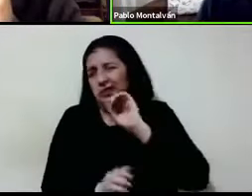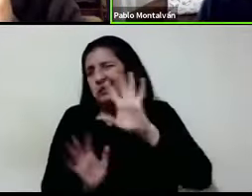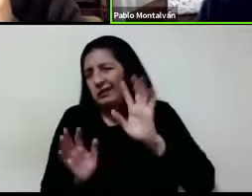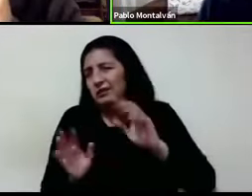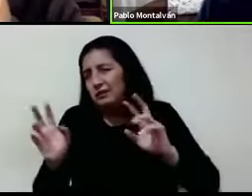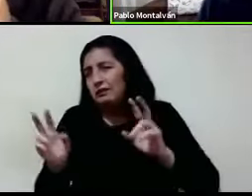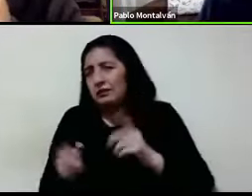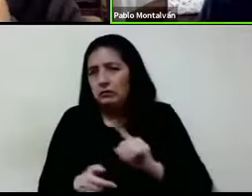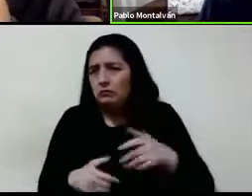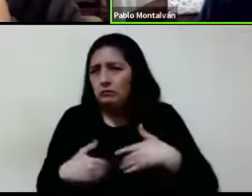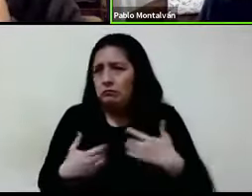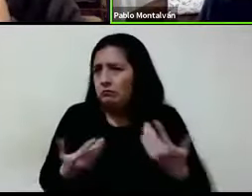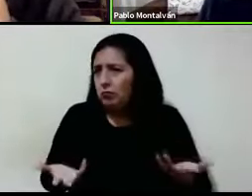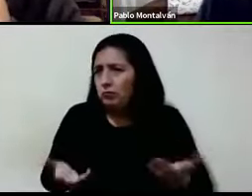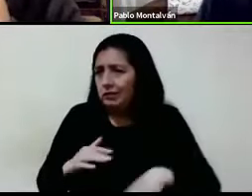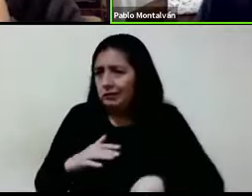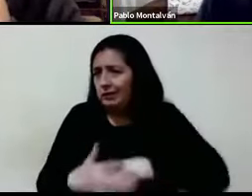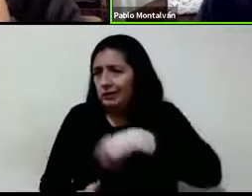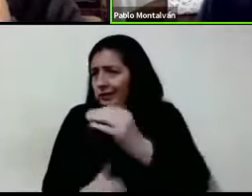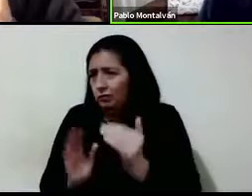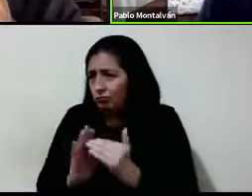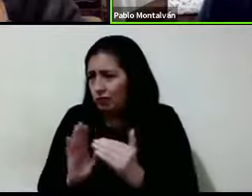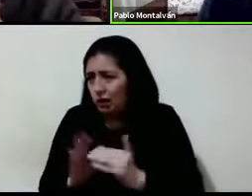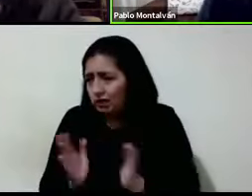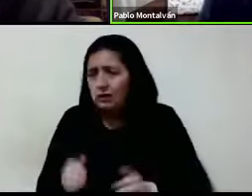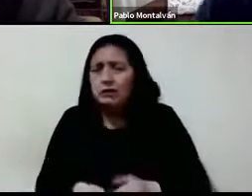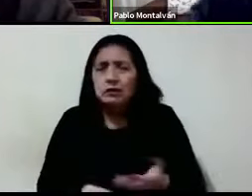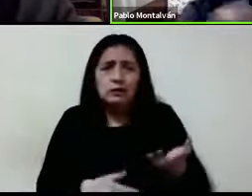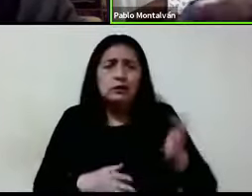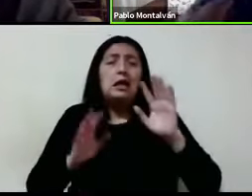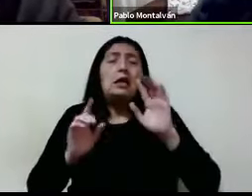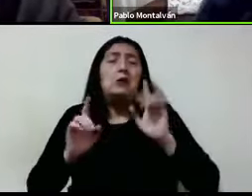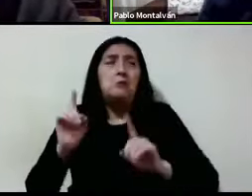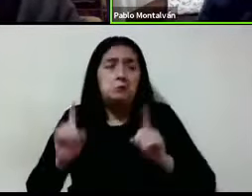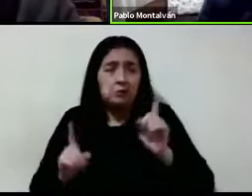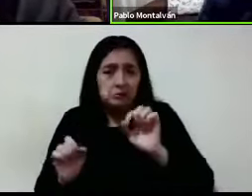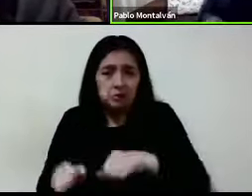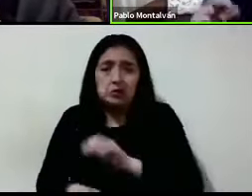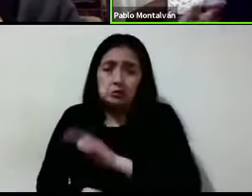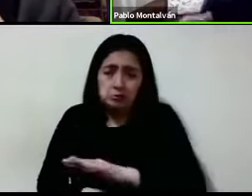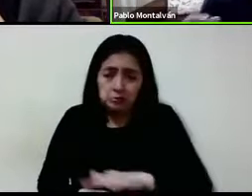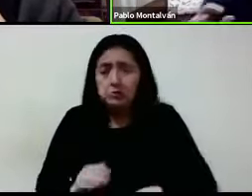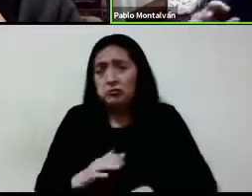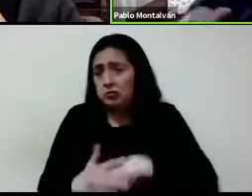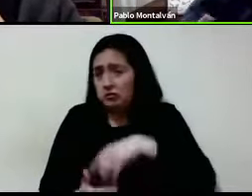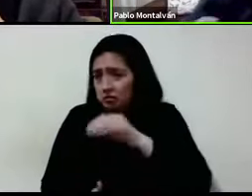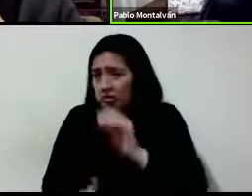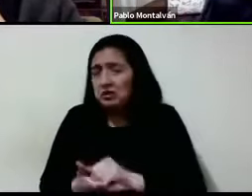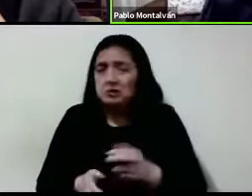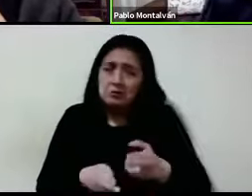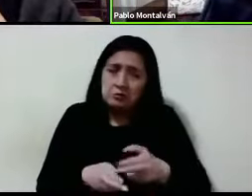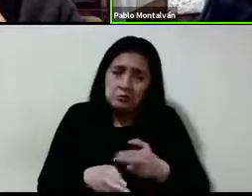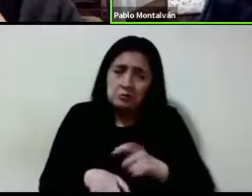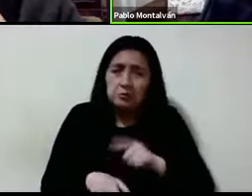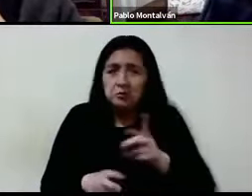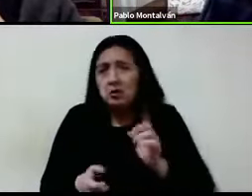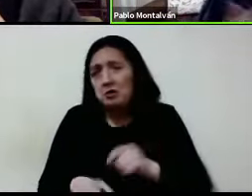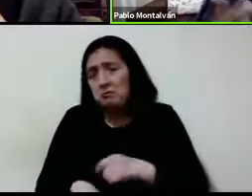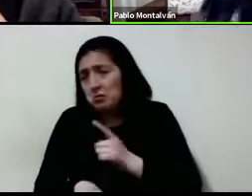porque ellos no podían ni siquiera salir. O sea, en algún momento se abrió la posibilidad de que salgan los niños unos minutos, unas horas,